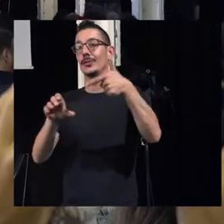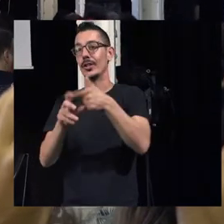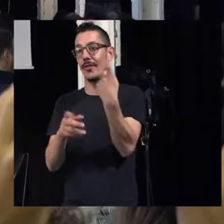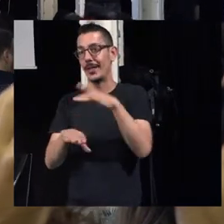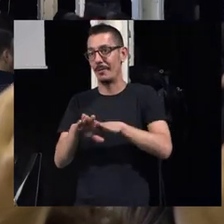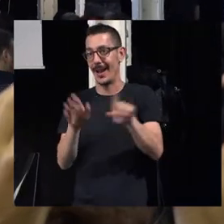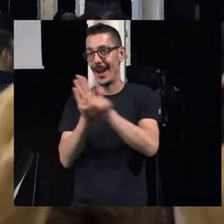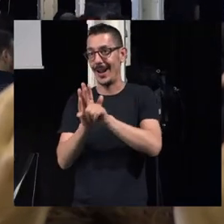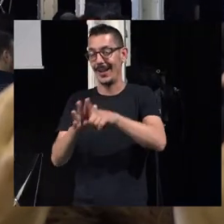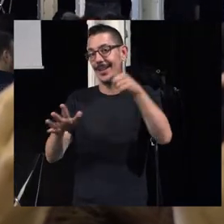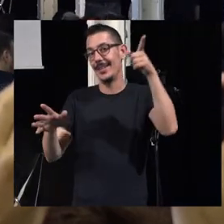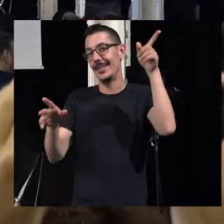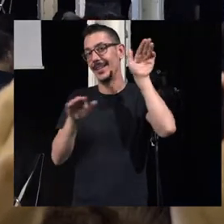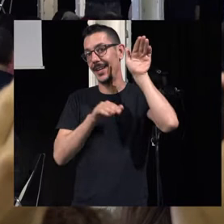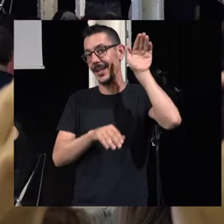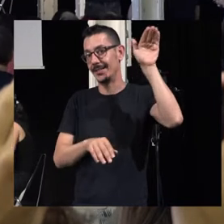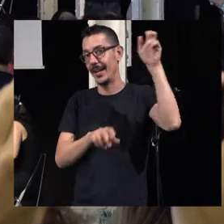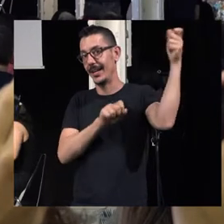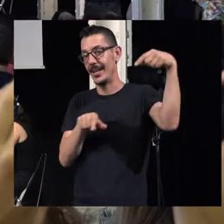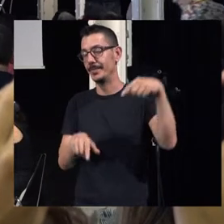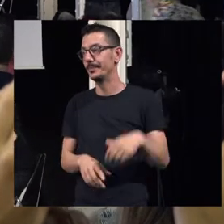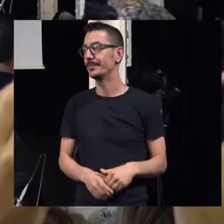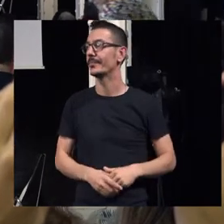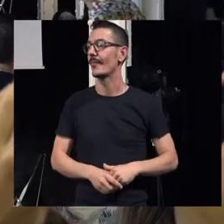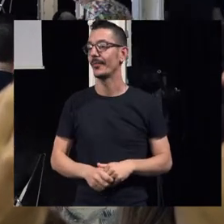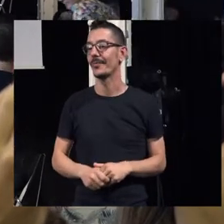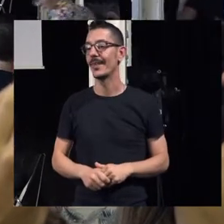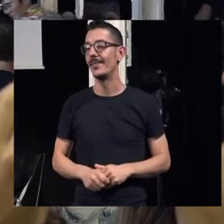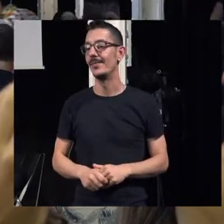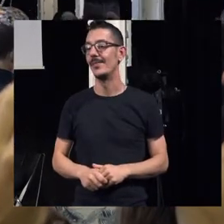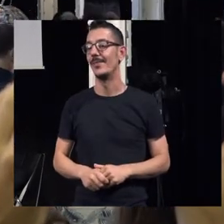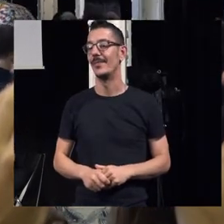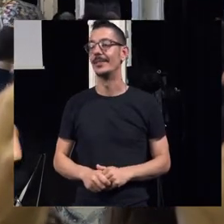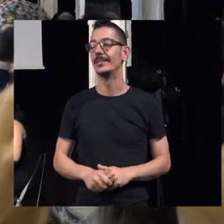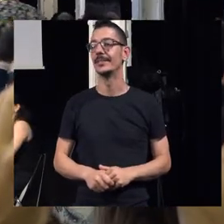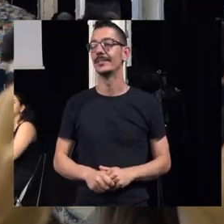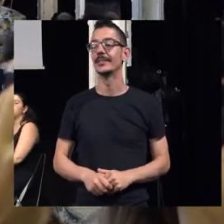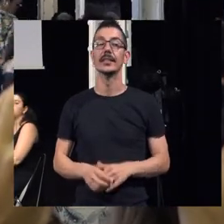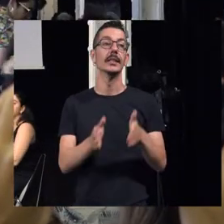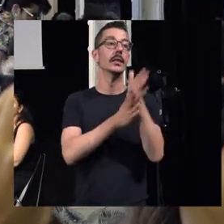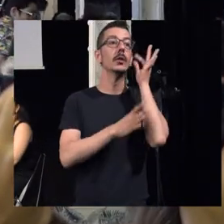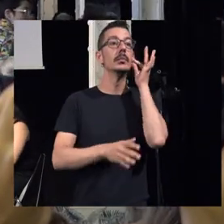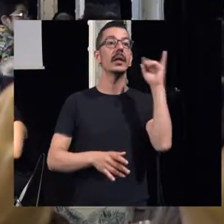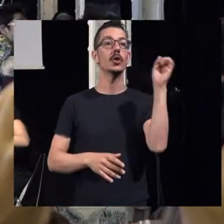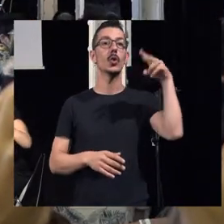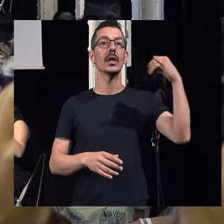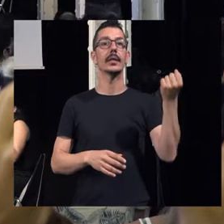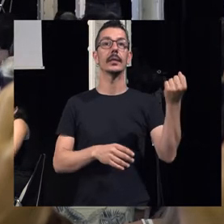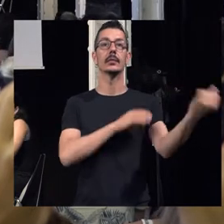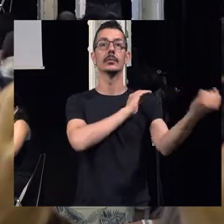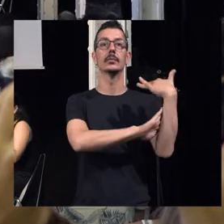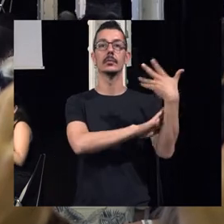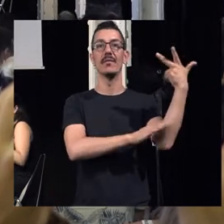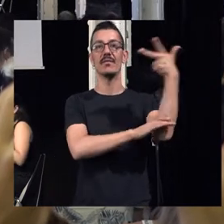extranjería. Bueno, entonces, el tema es que la compañera Joana nos ha mandado un vídeo y por eso